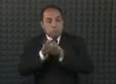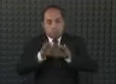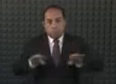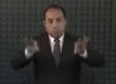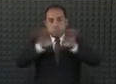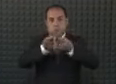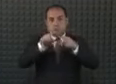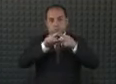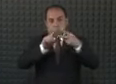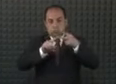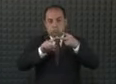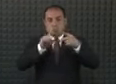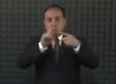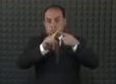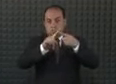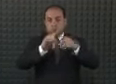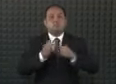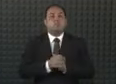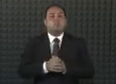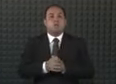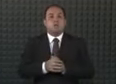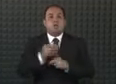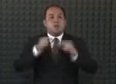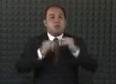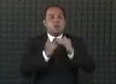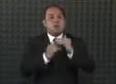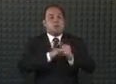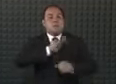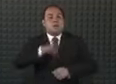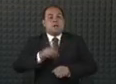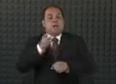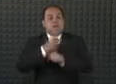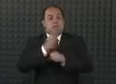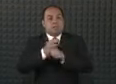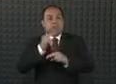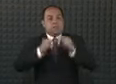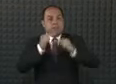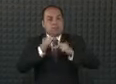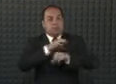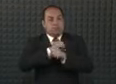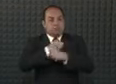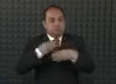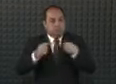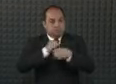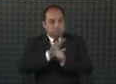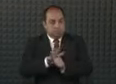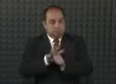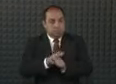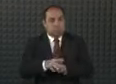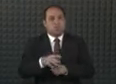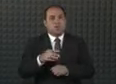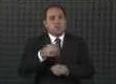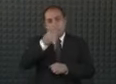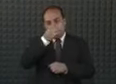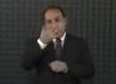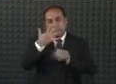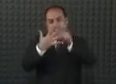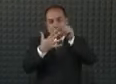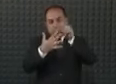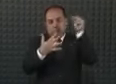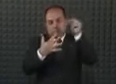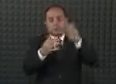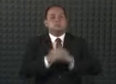es 2 cosas. Primero, el exceso de mortalidad de esta tercera ola fue cerca de 1/5 parte del exceso de